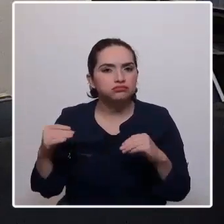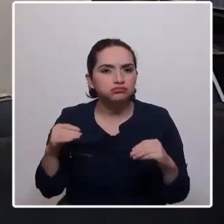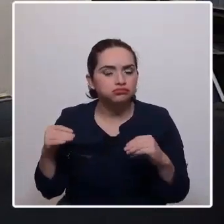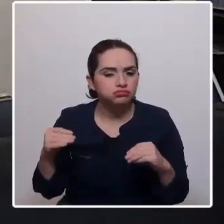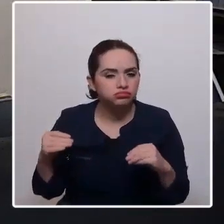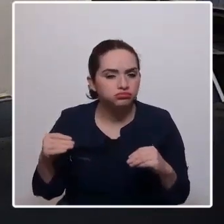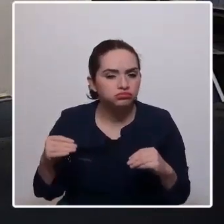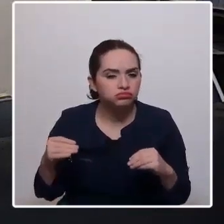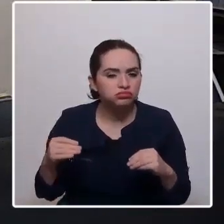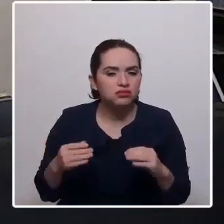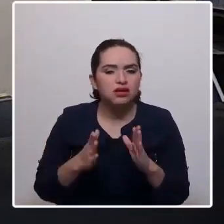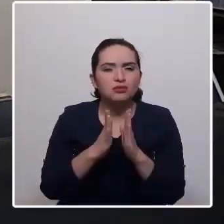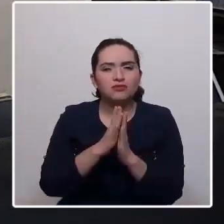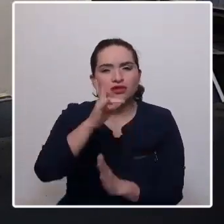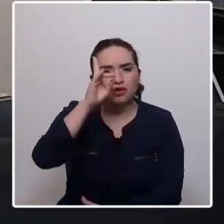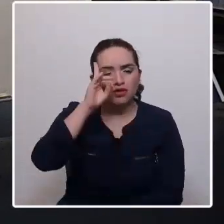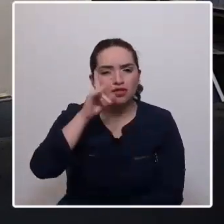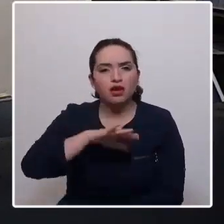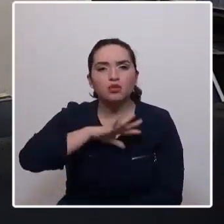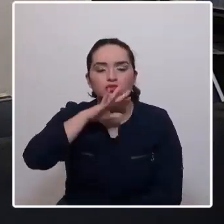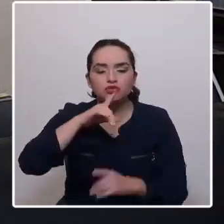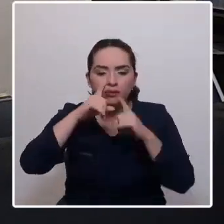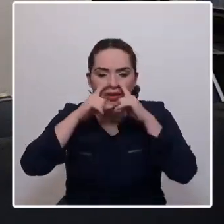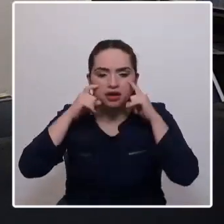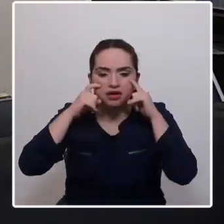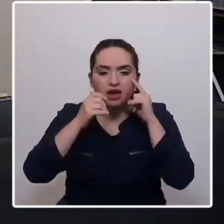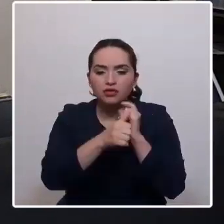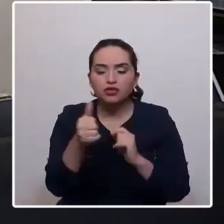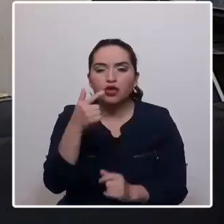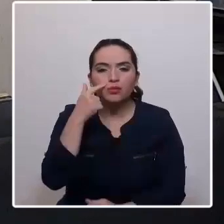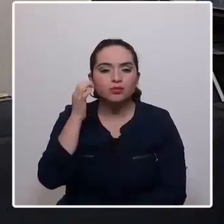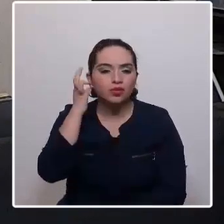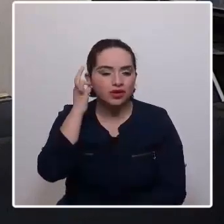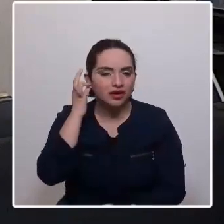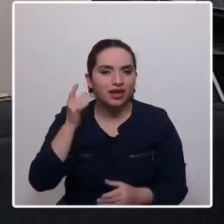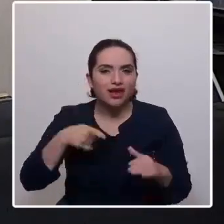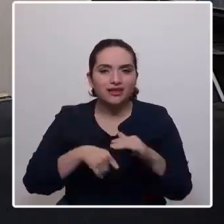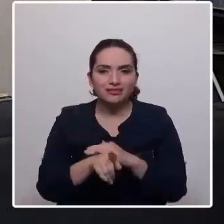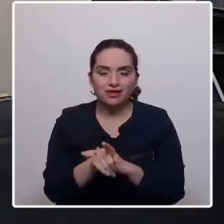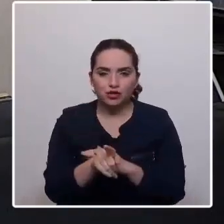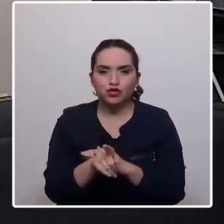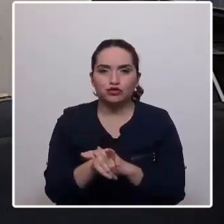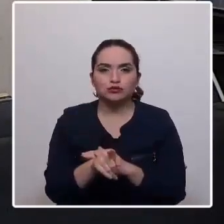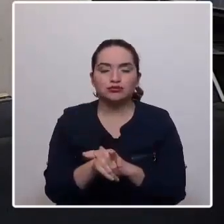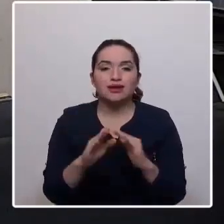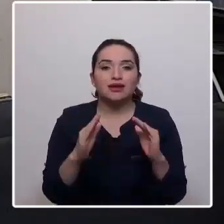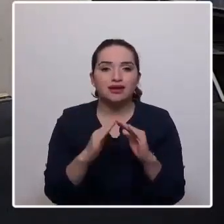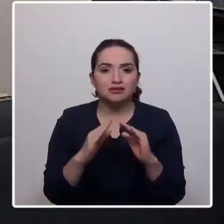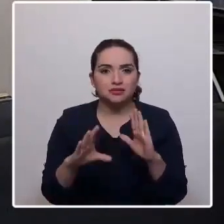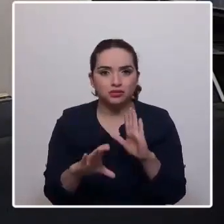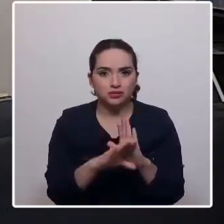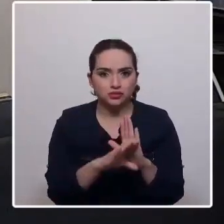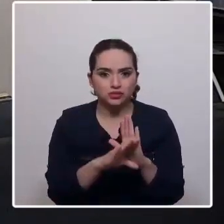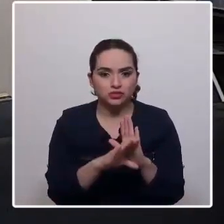Recordar el uso de la mascarilla y a todas y todos los convencionales al interior del Congreso, por favor. Muchas gracias. El tiempo ha sido